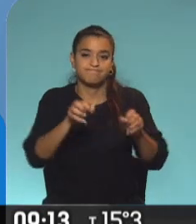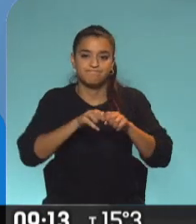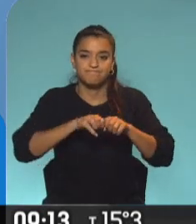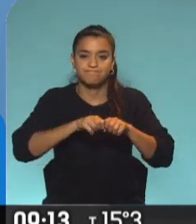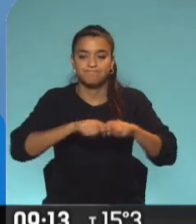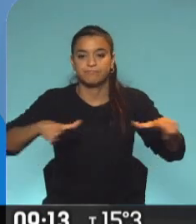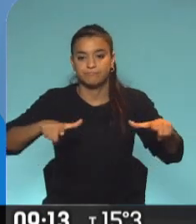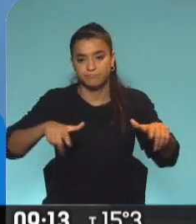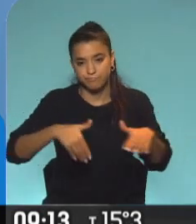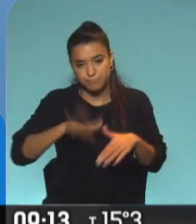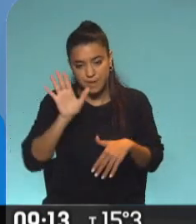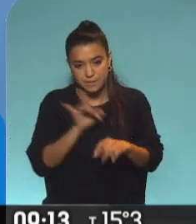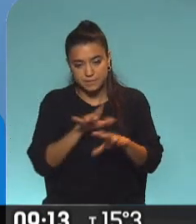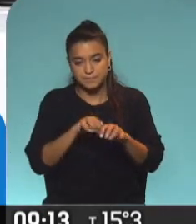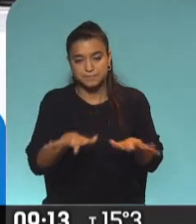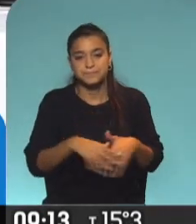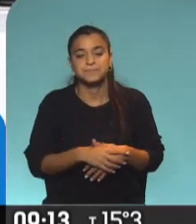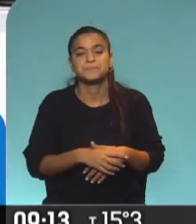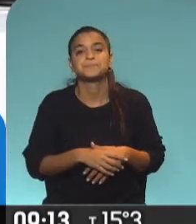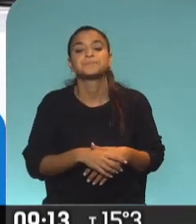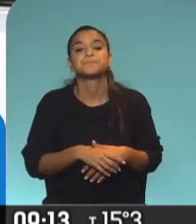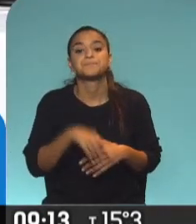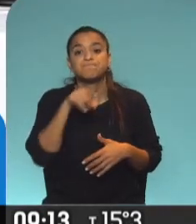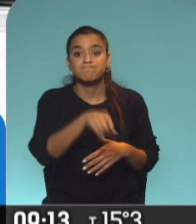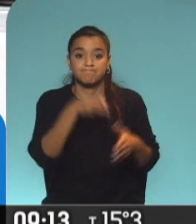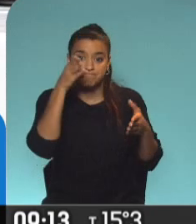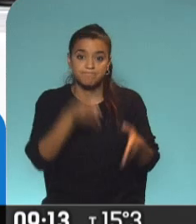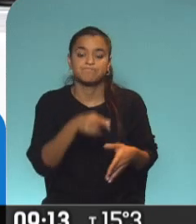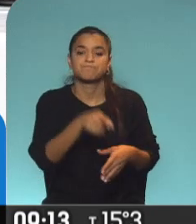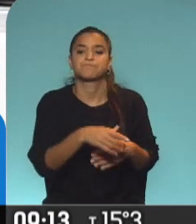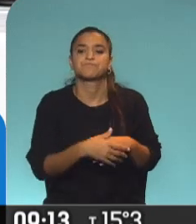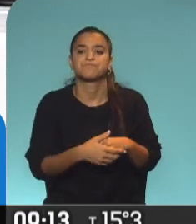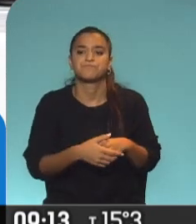circulación del virus en Argentina. En ese sentido, una